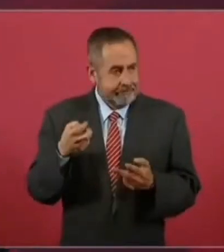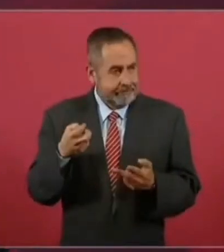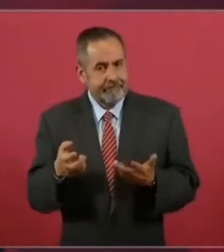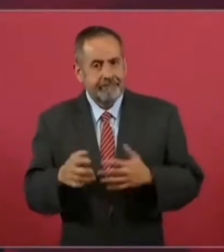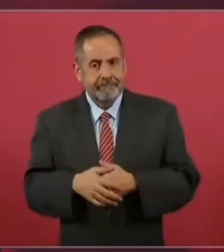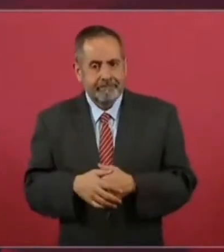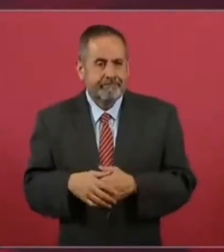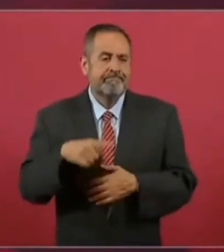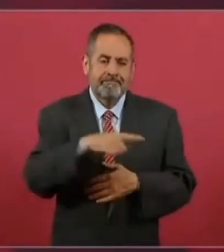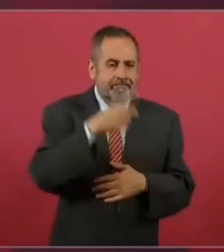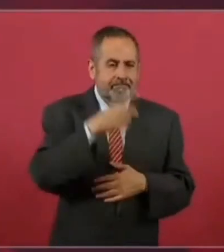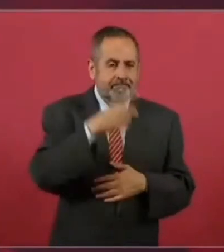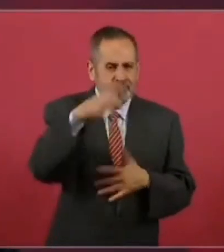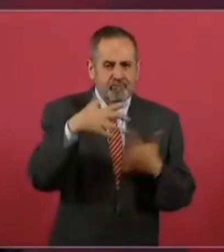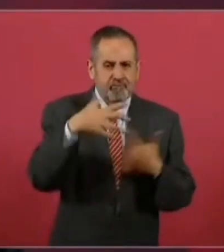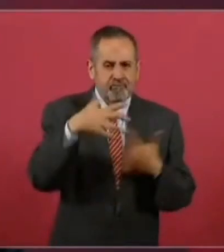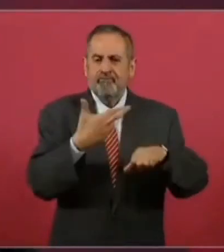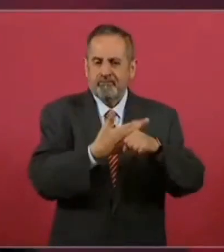Pues era un empresario